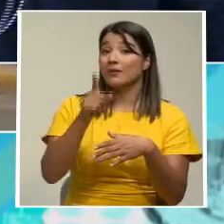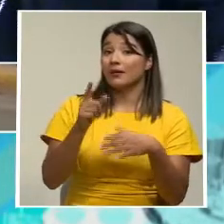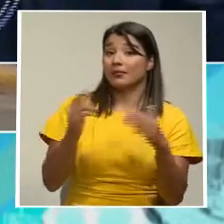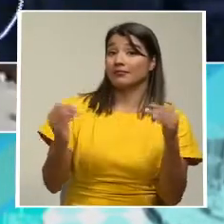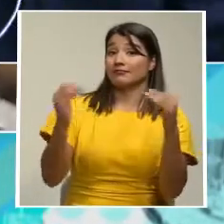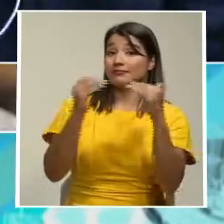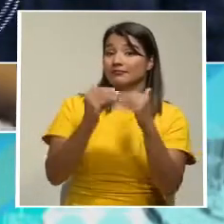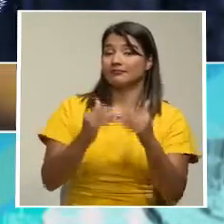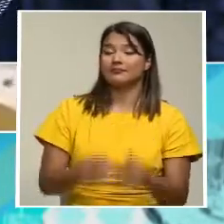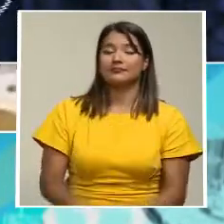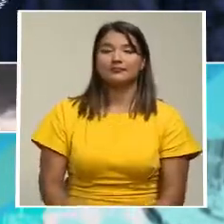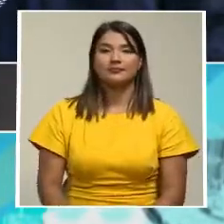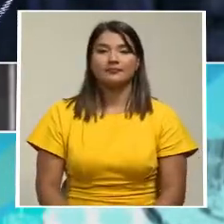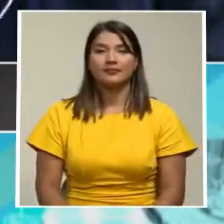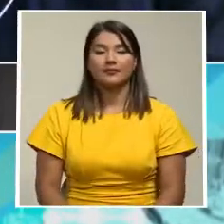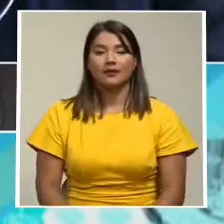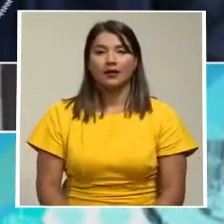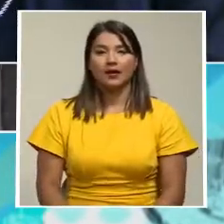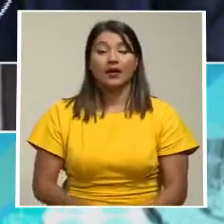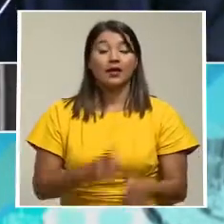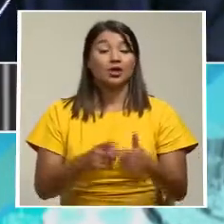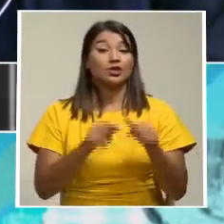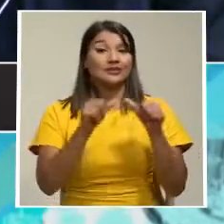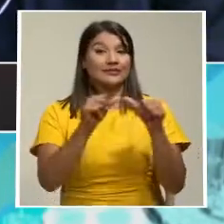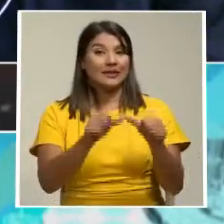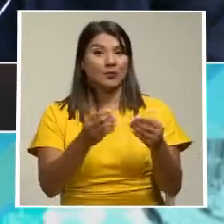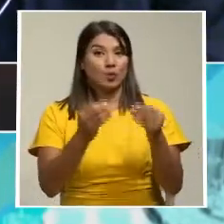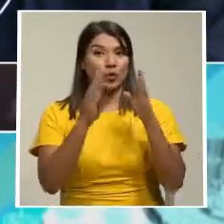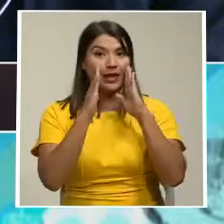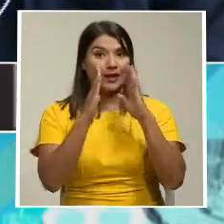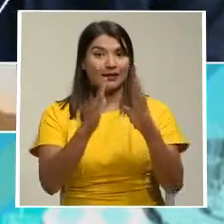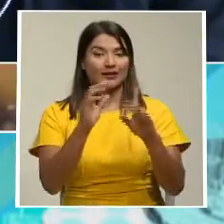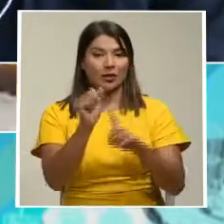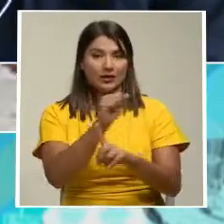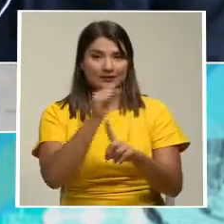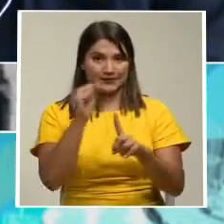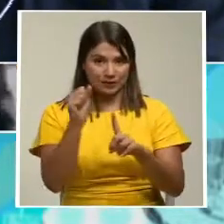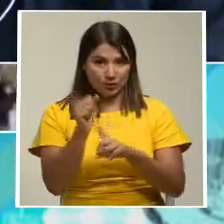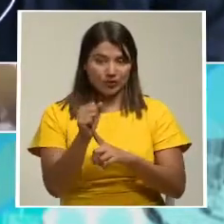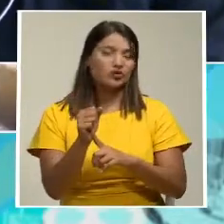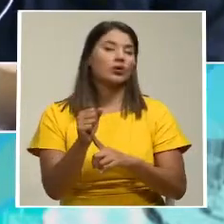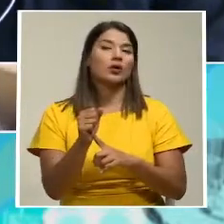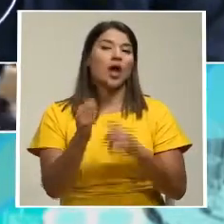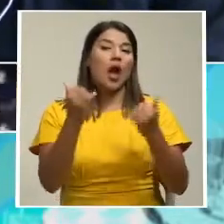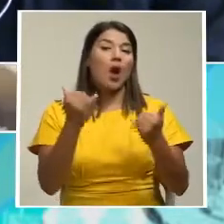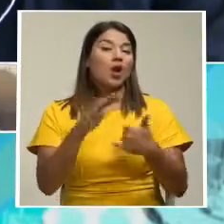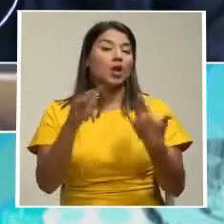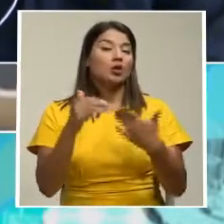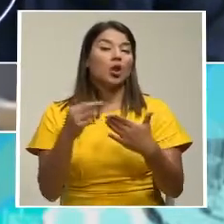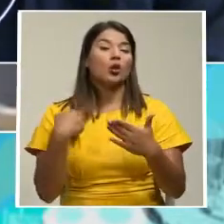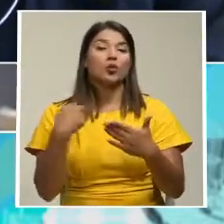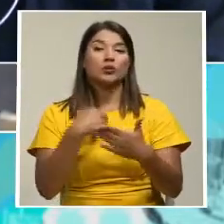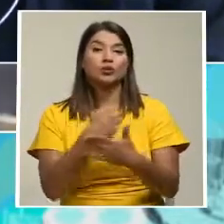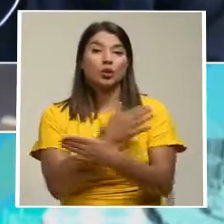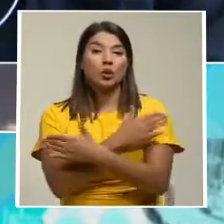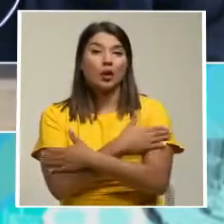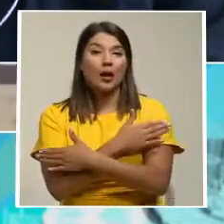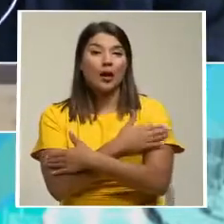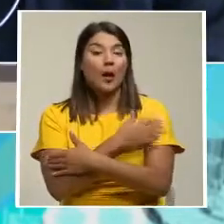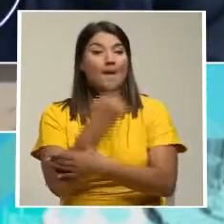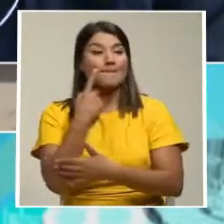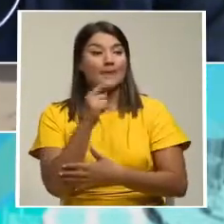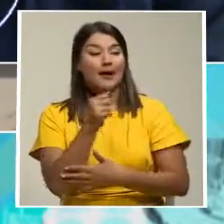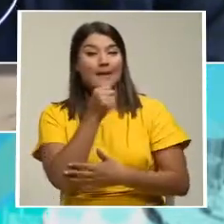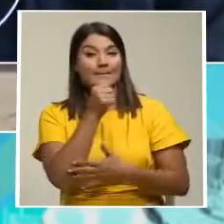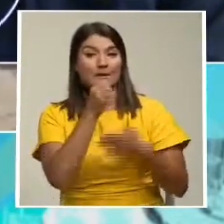pueblo nicaragüense. Vamos a seguir muy de cerca la situación. Le enviamos todo nuestro cariño a los colegas